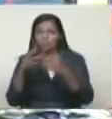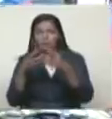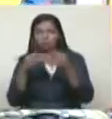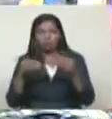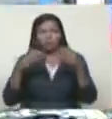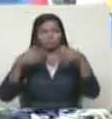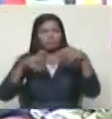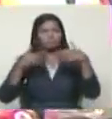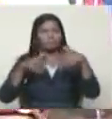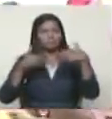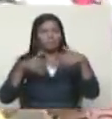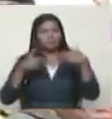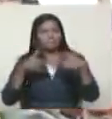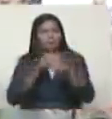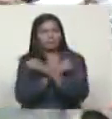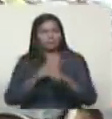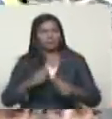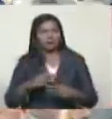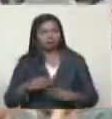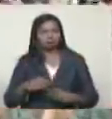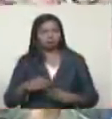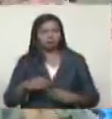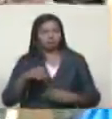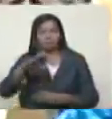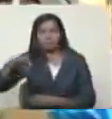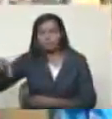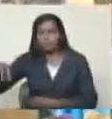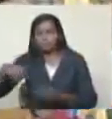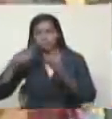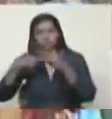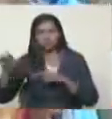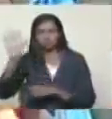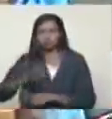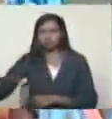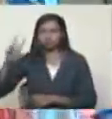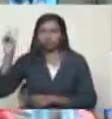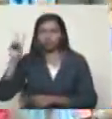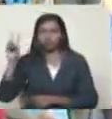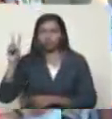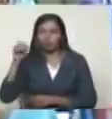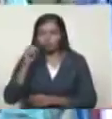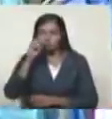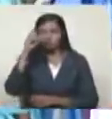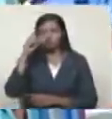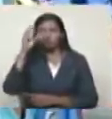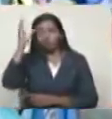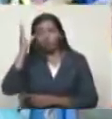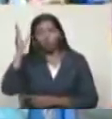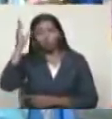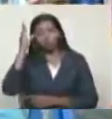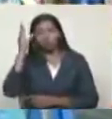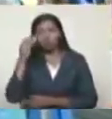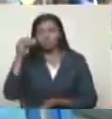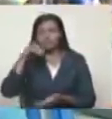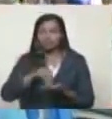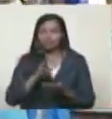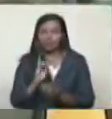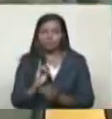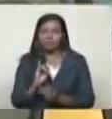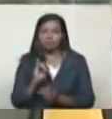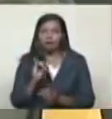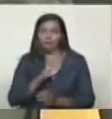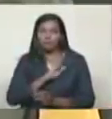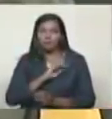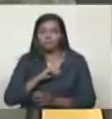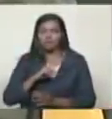en marcha militar todo el país para despertar más conciencia, para tocar los resortes